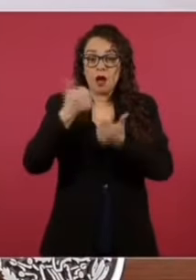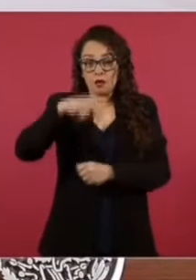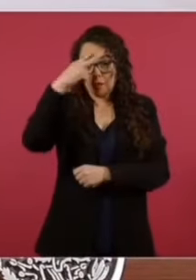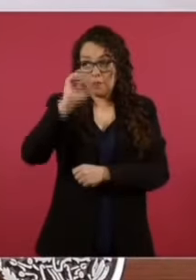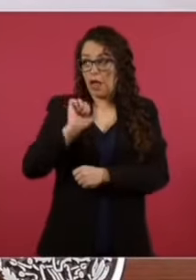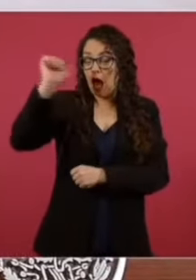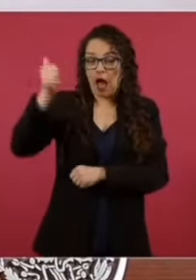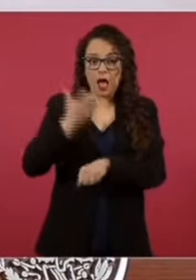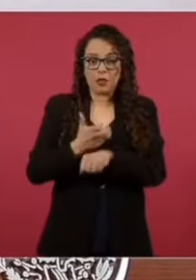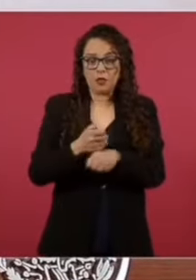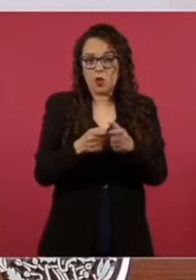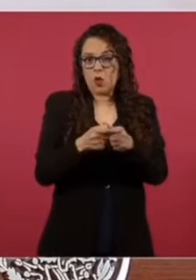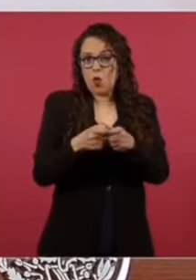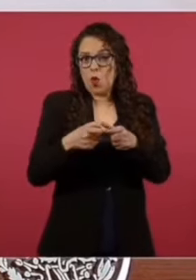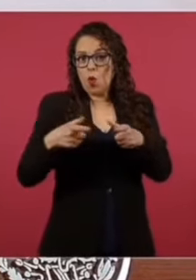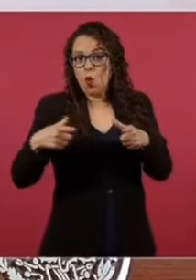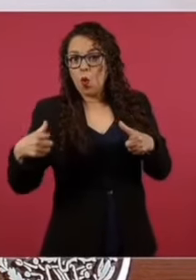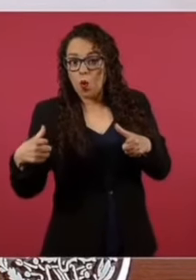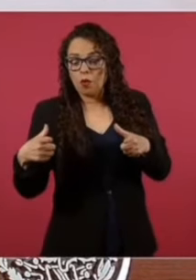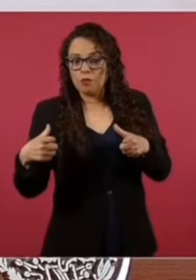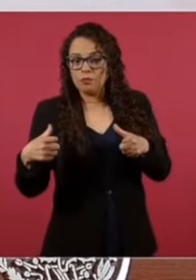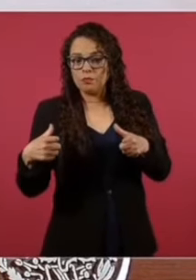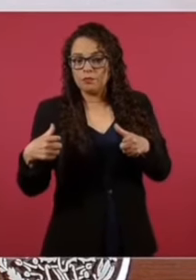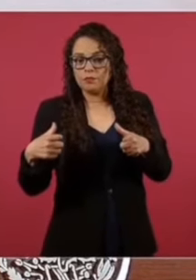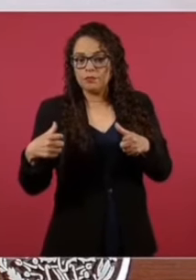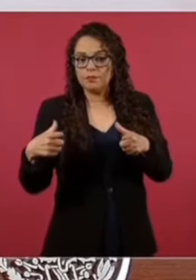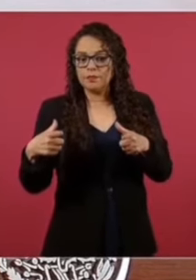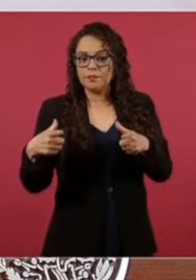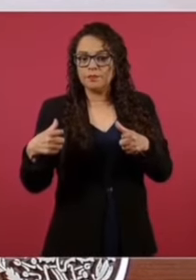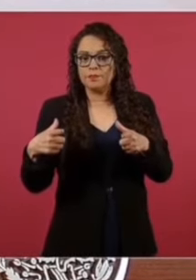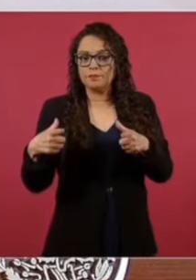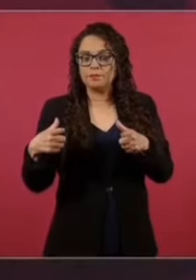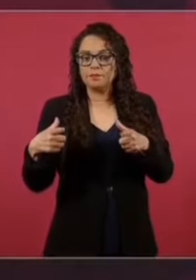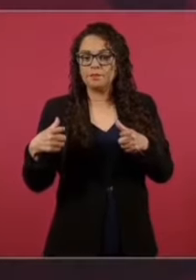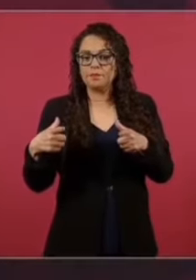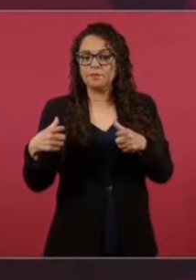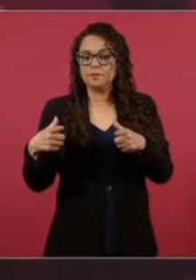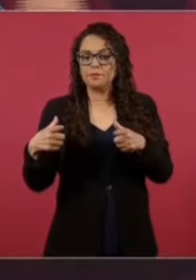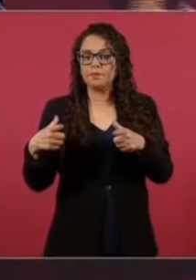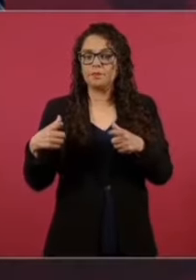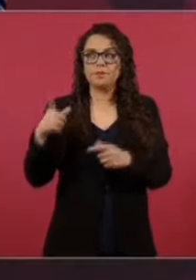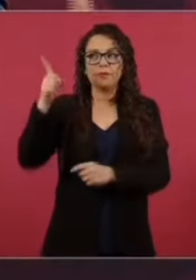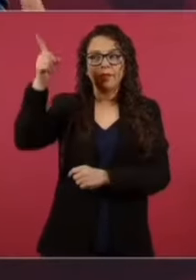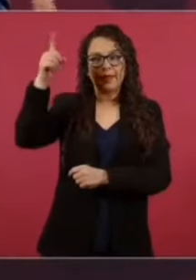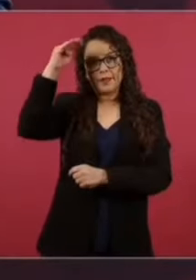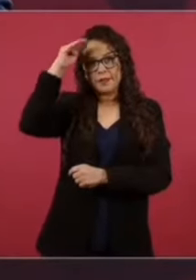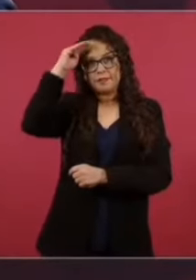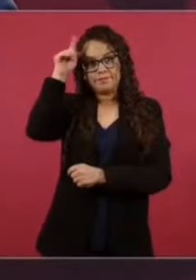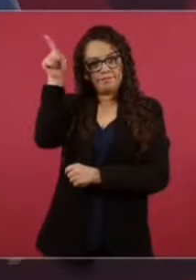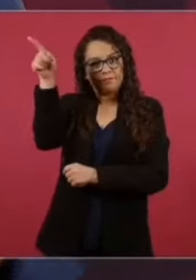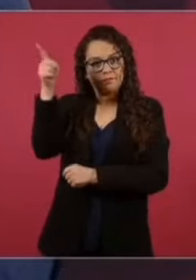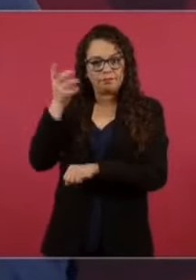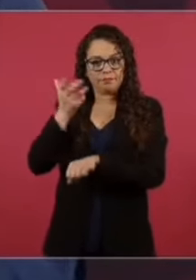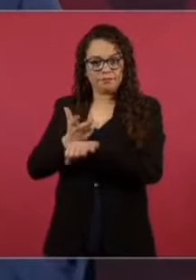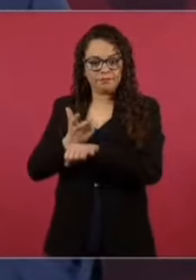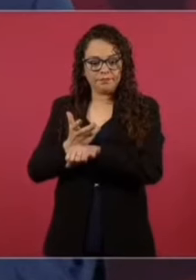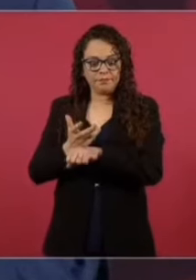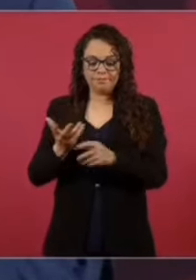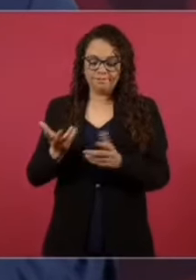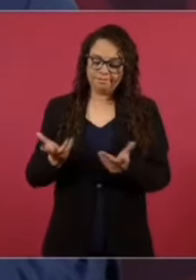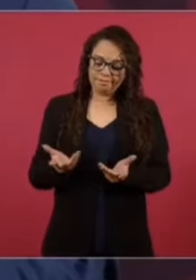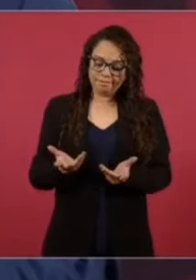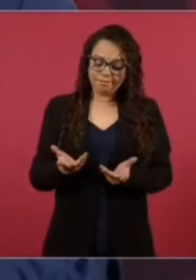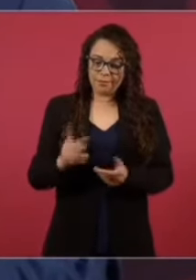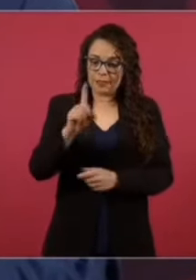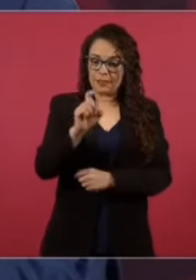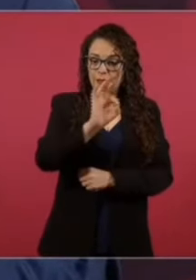Estados Unidos. Entonces, ellos no quieren que se